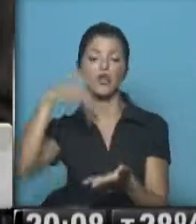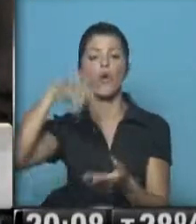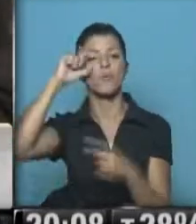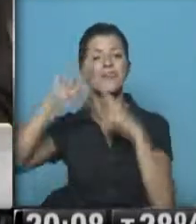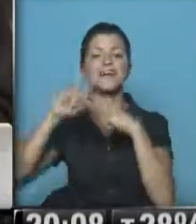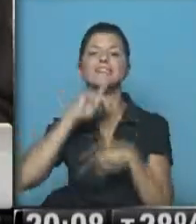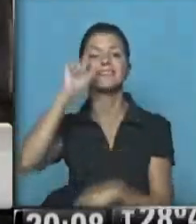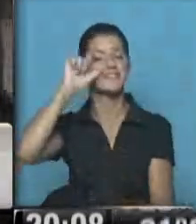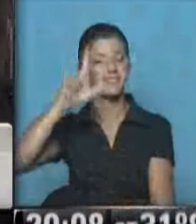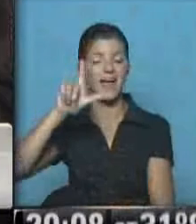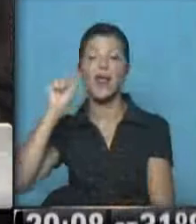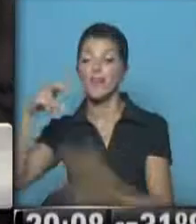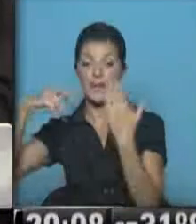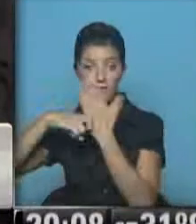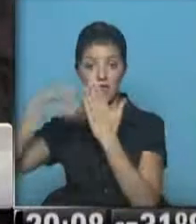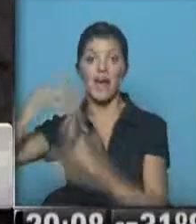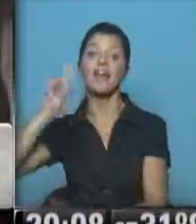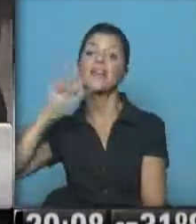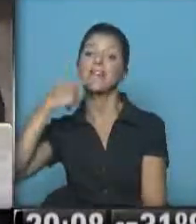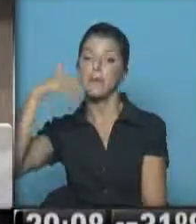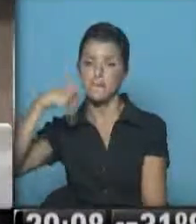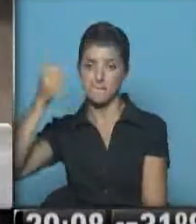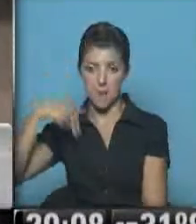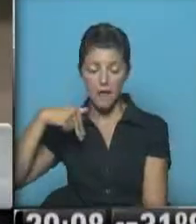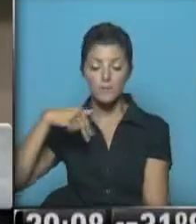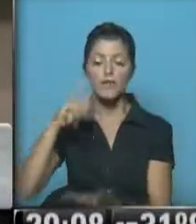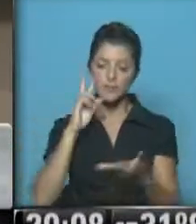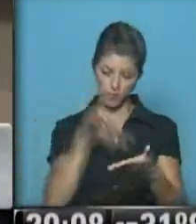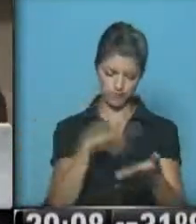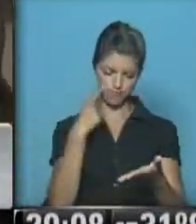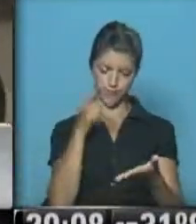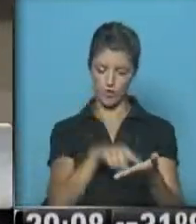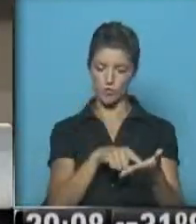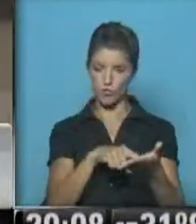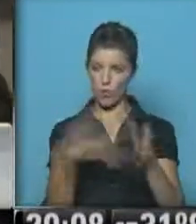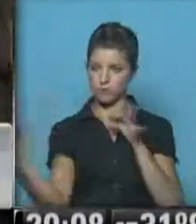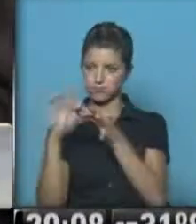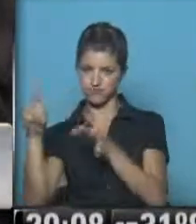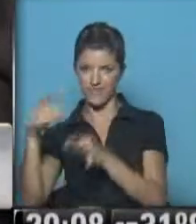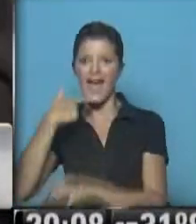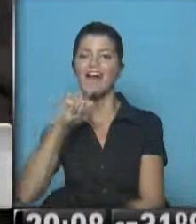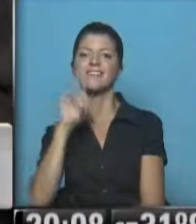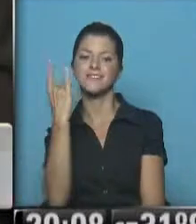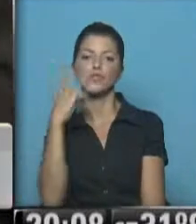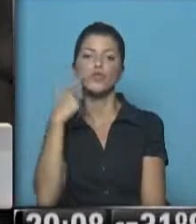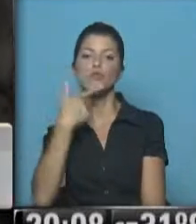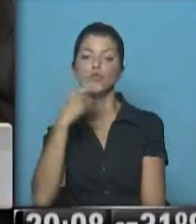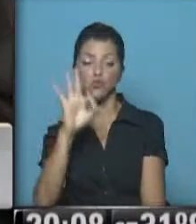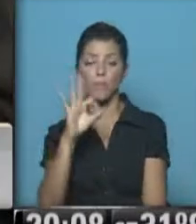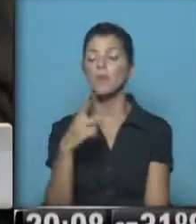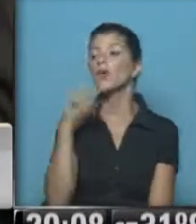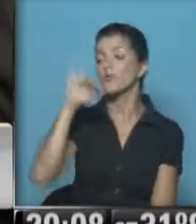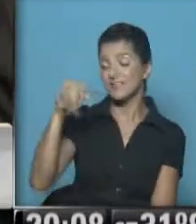doctor Nisman, habrían aparecido... números referidos a Estiuso. De hecho, el abogado dijo, bueno, pero Estiuso tiene una